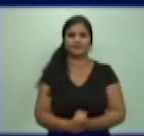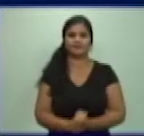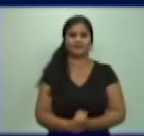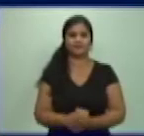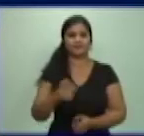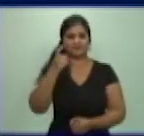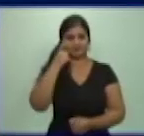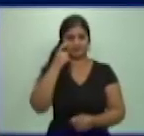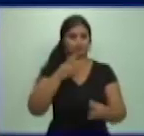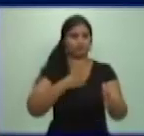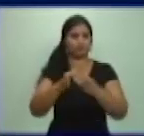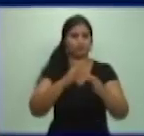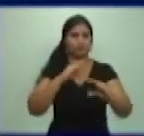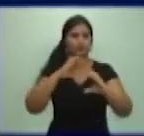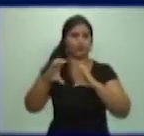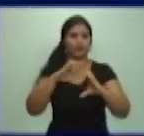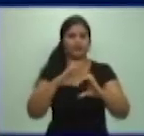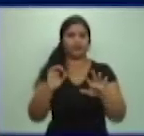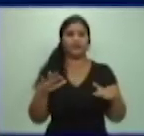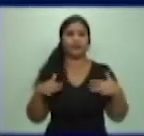por su función comunicativa,